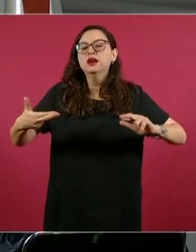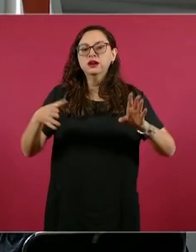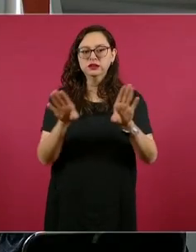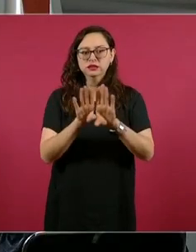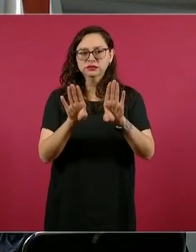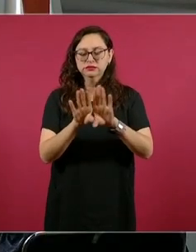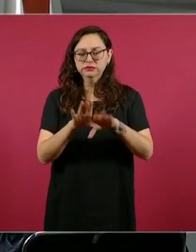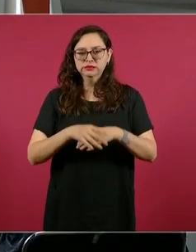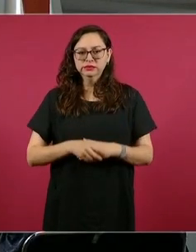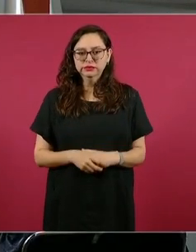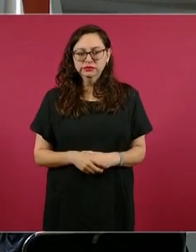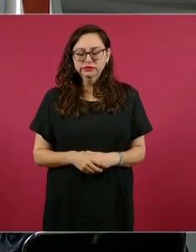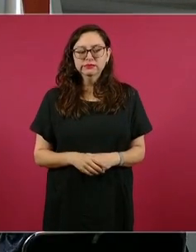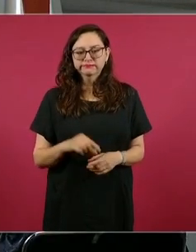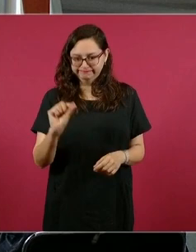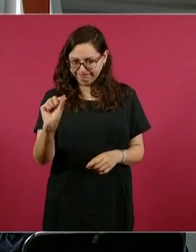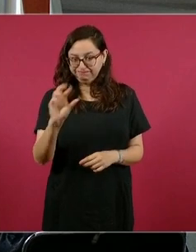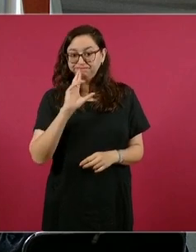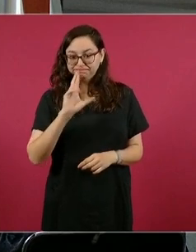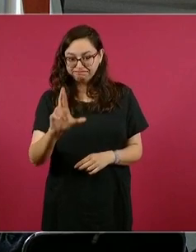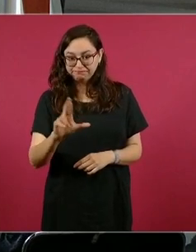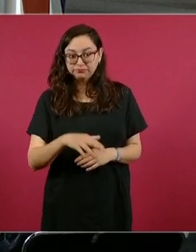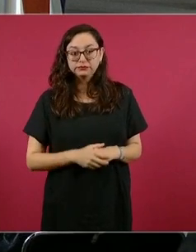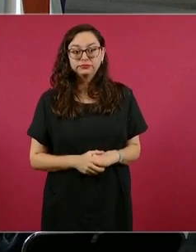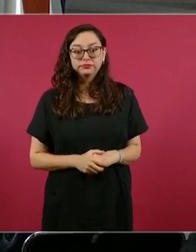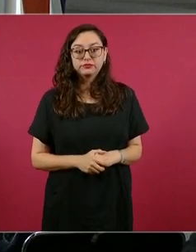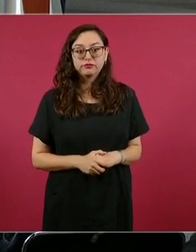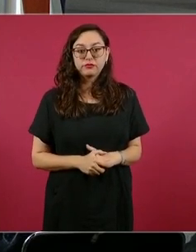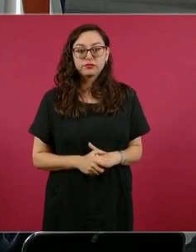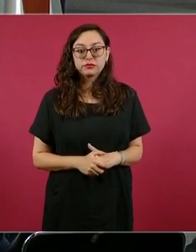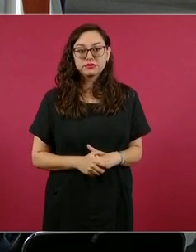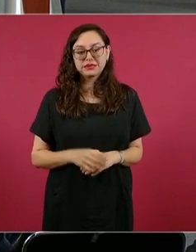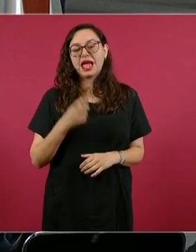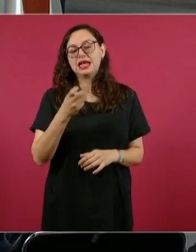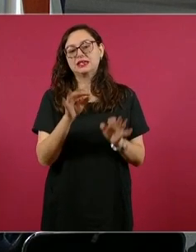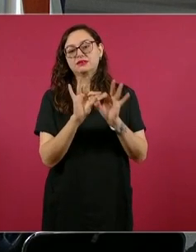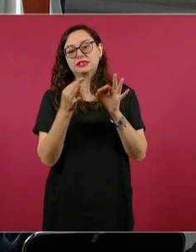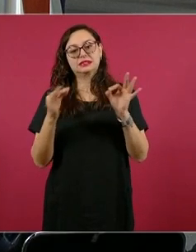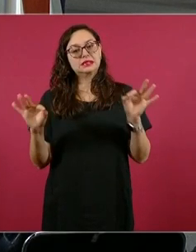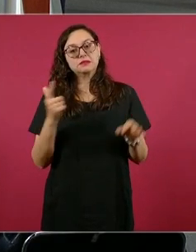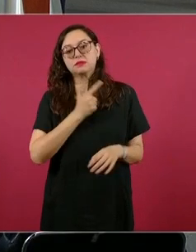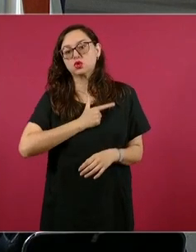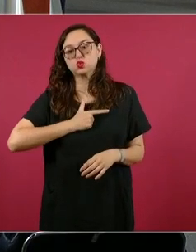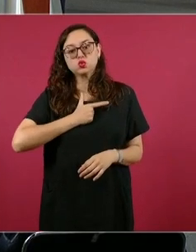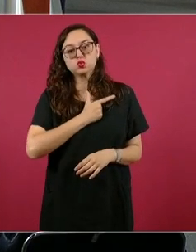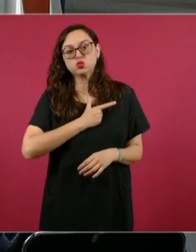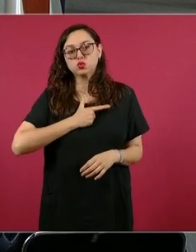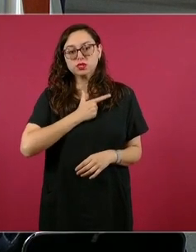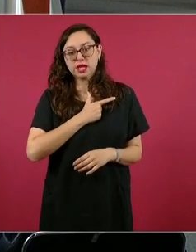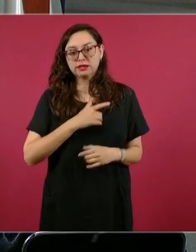señor presidente? Ahora te contesto. Mira, gracias. Esta es la frase que más me gusta de Washington.